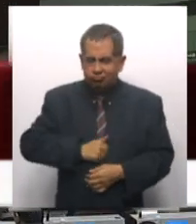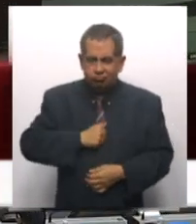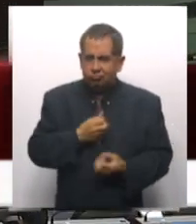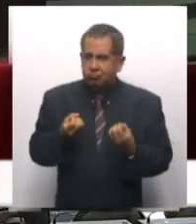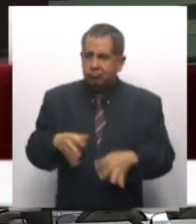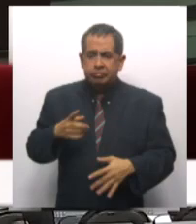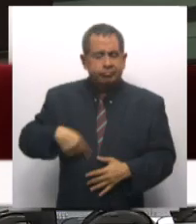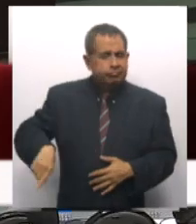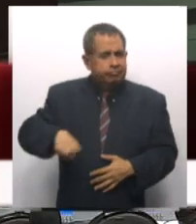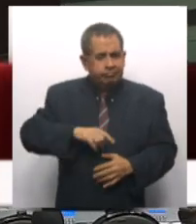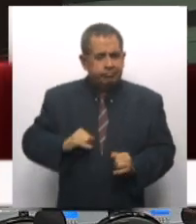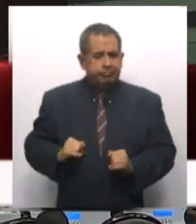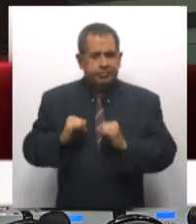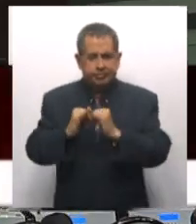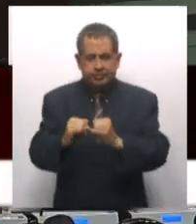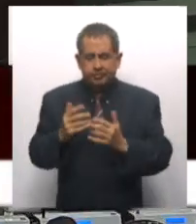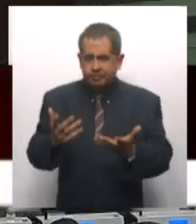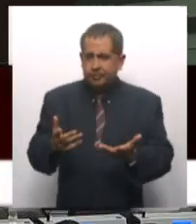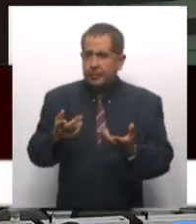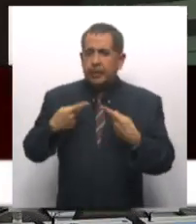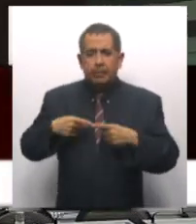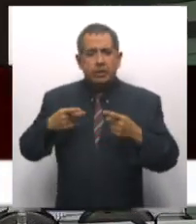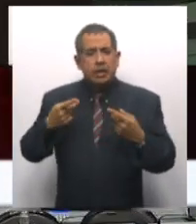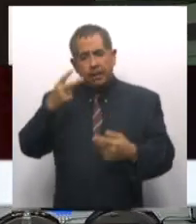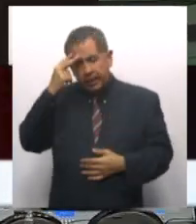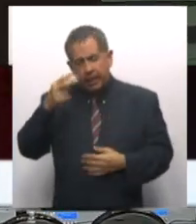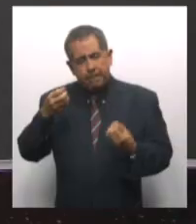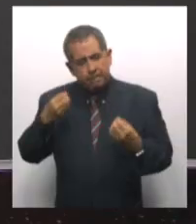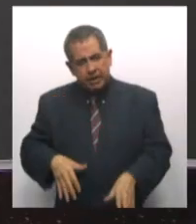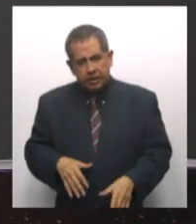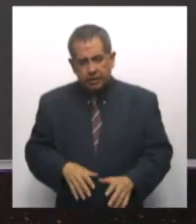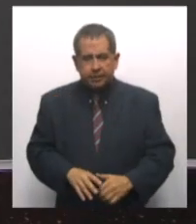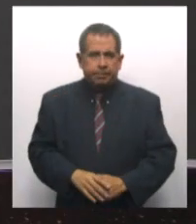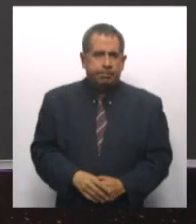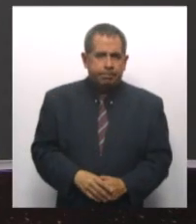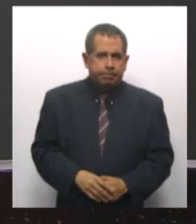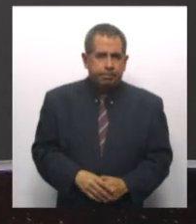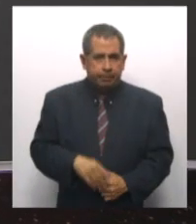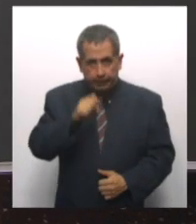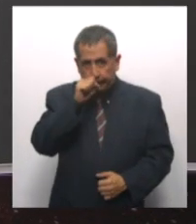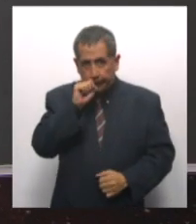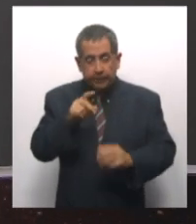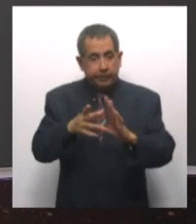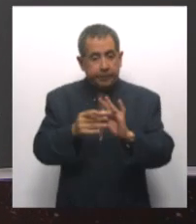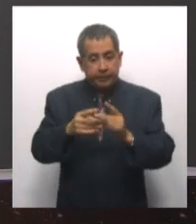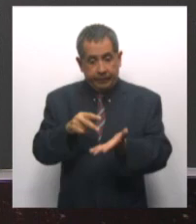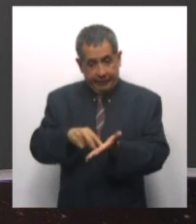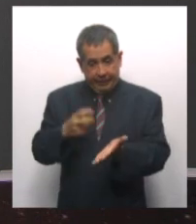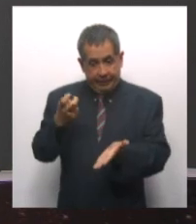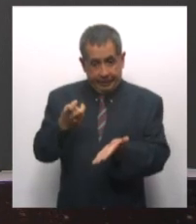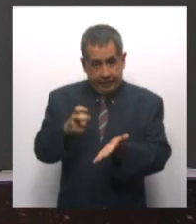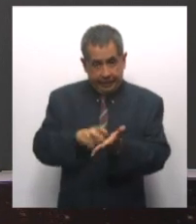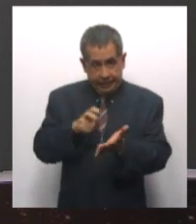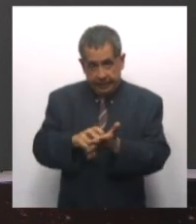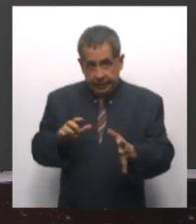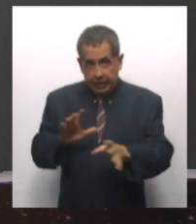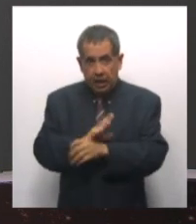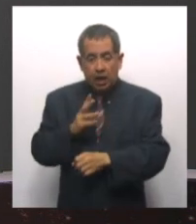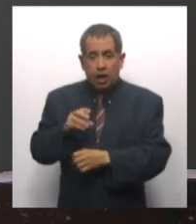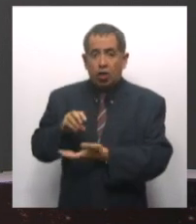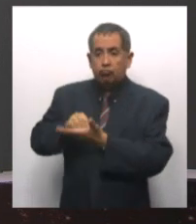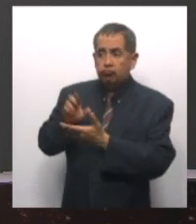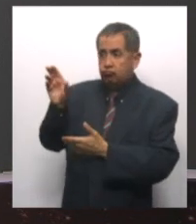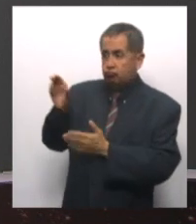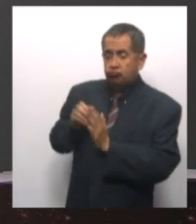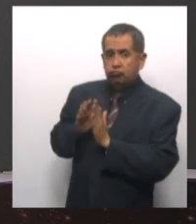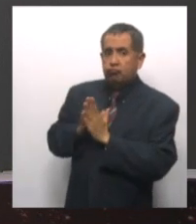nuestras instituciones y a la sociedad mexicana. Bueno, también se destacó en tribuna que con esta reforma se da atención a una jurisprudencia